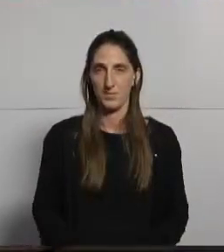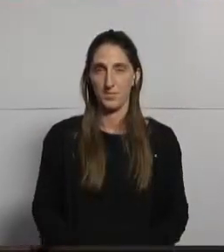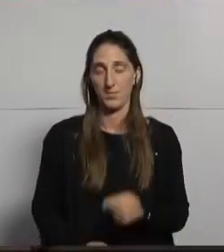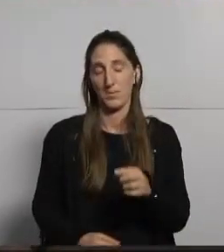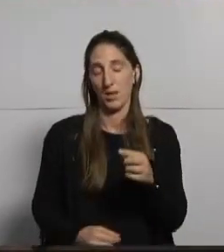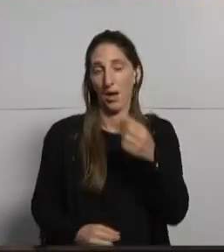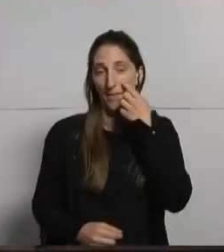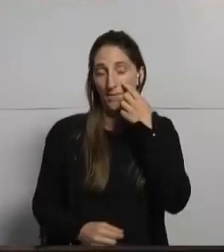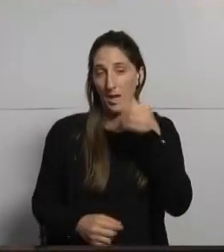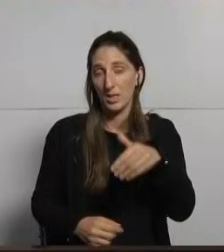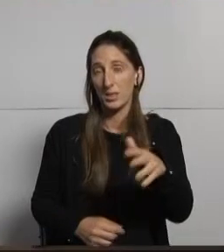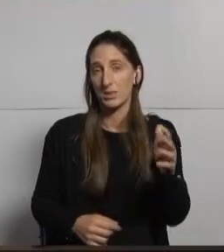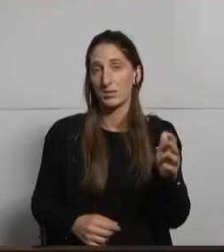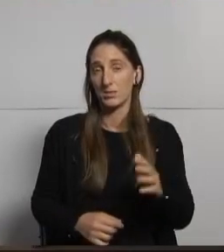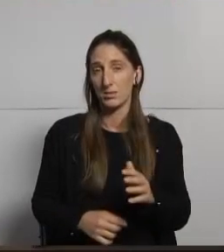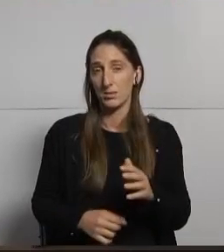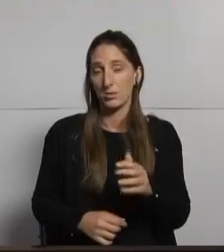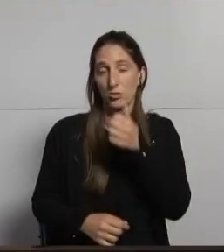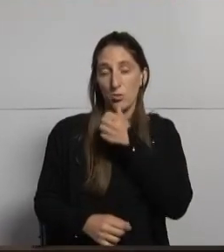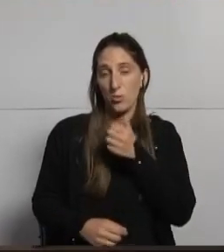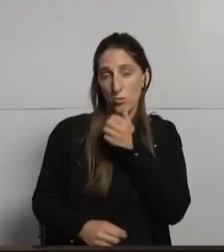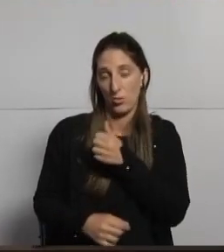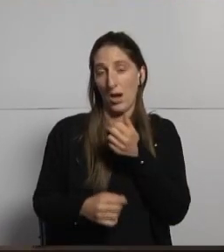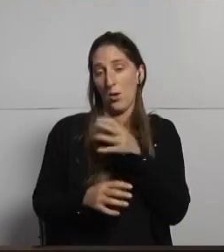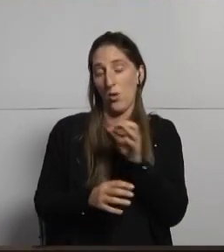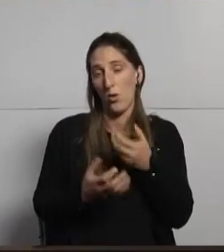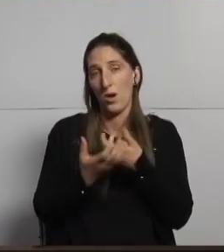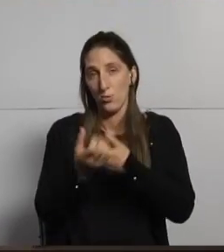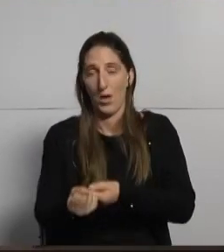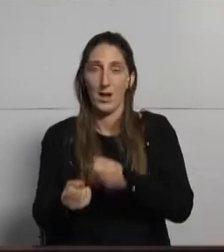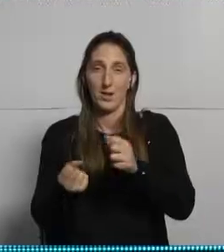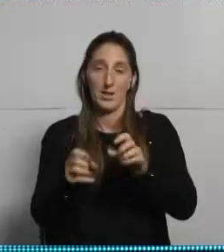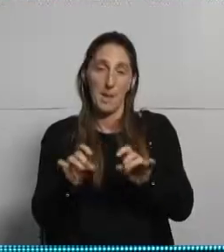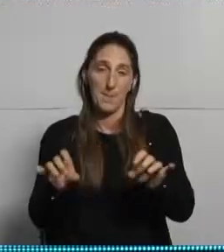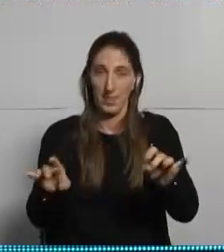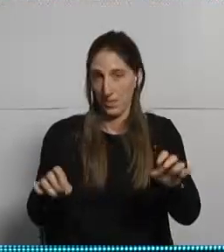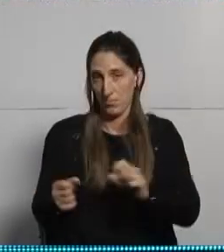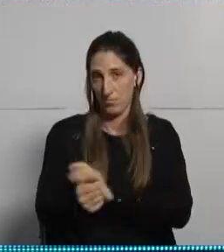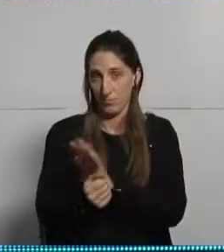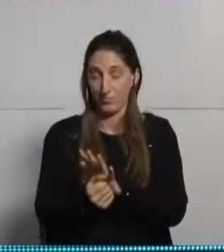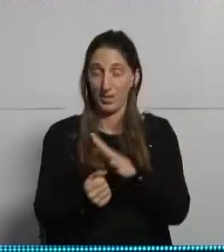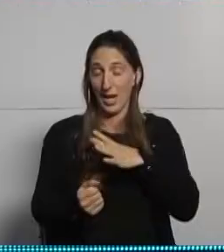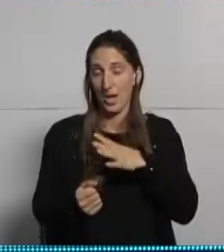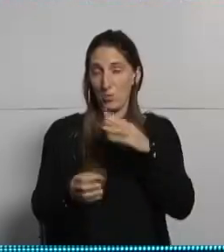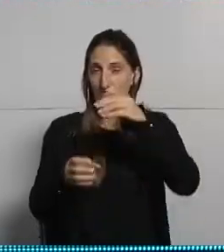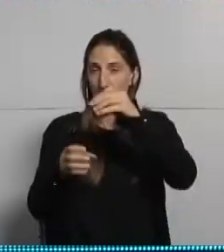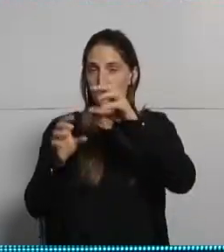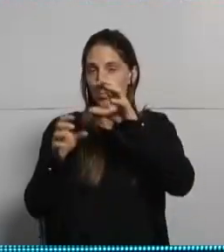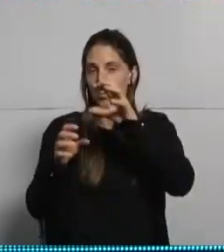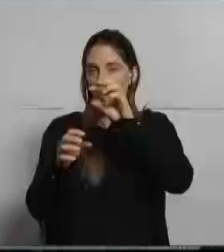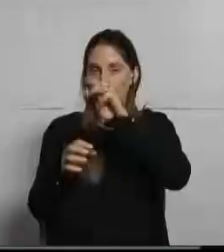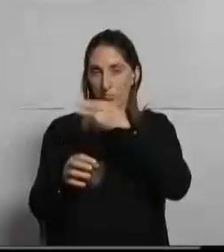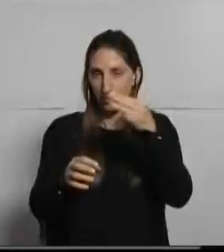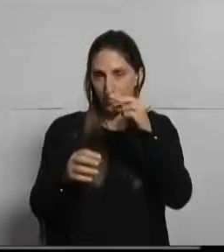para intentar resolver o ayudar con el tema de la pandemia. En particular, hay un sitio llamado COVID Scholar